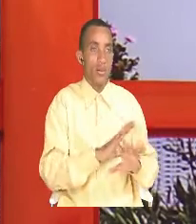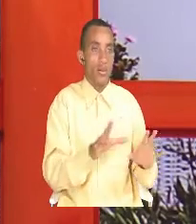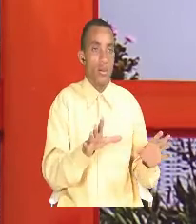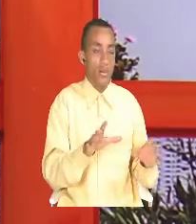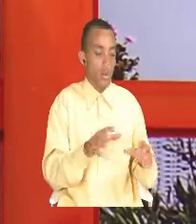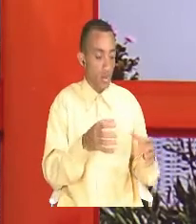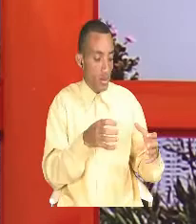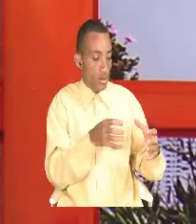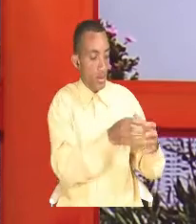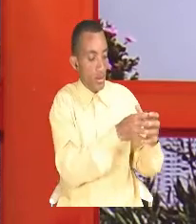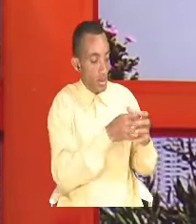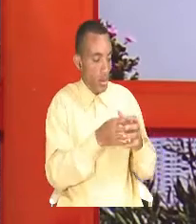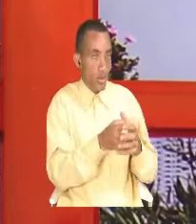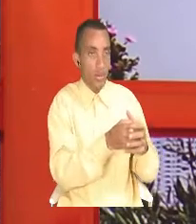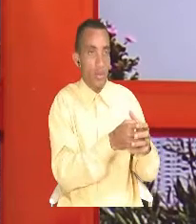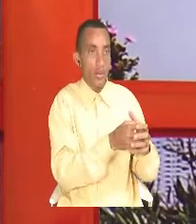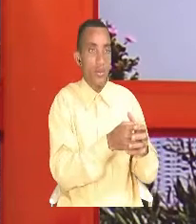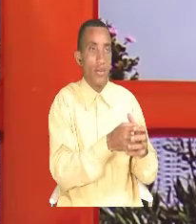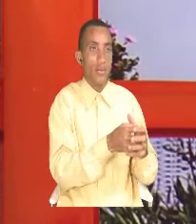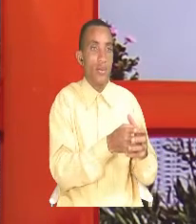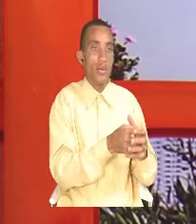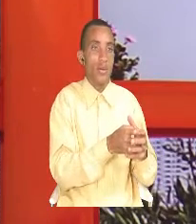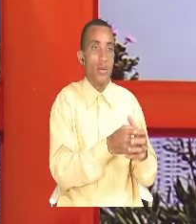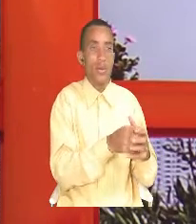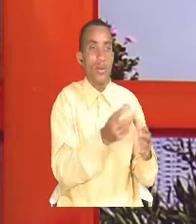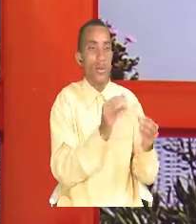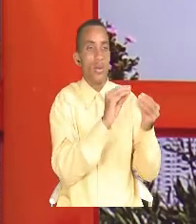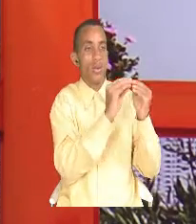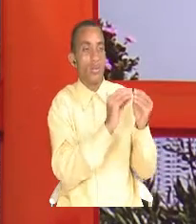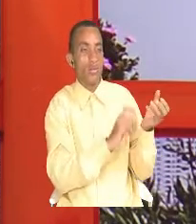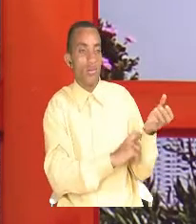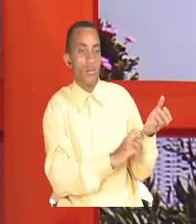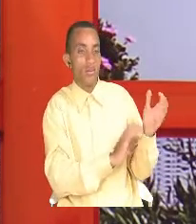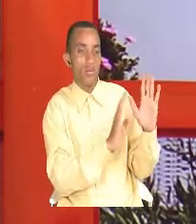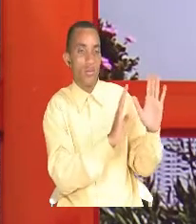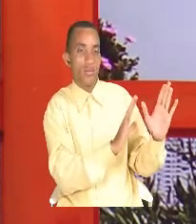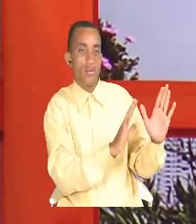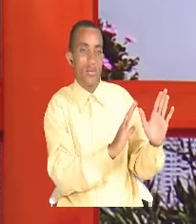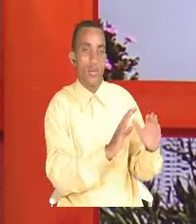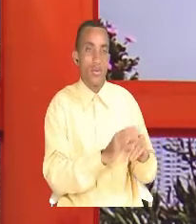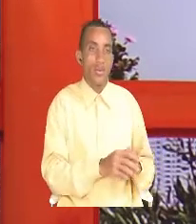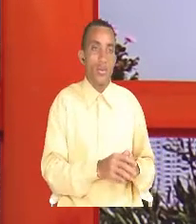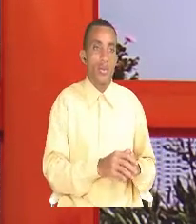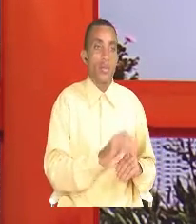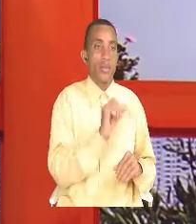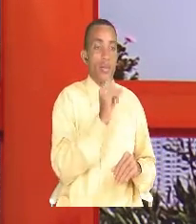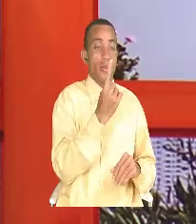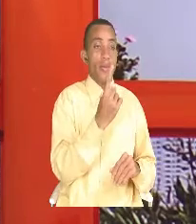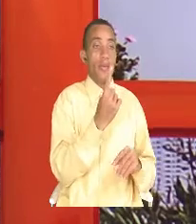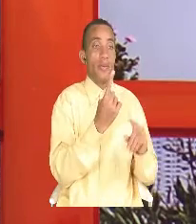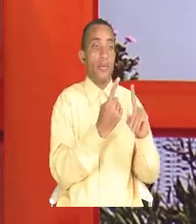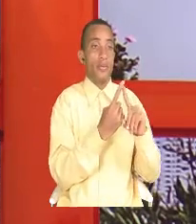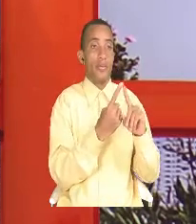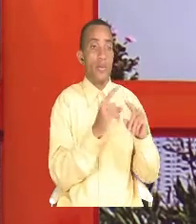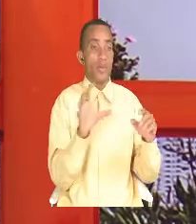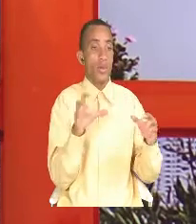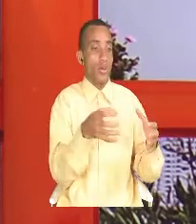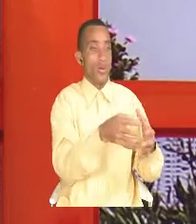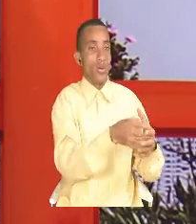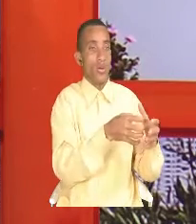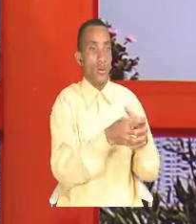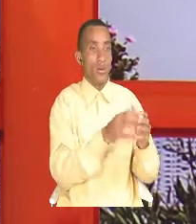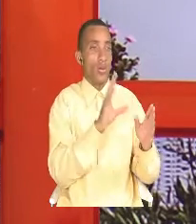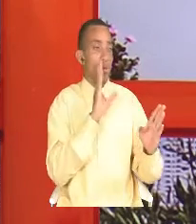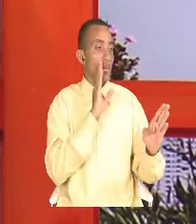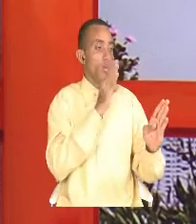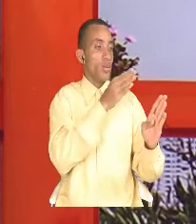que eso es un trabajo grupal. Pero, ¿qué es la característica que ayuda a que se dé un trabajo en equipo? Primero que todo, que todo ese grupo de personas estén orientadas